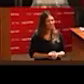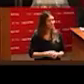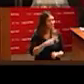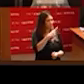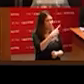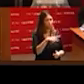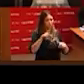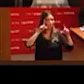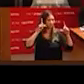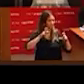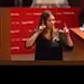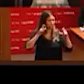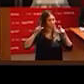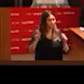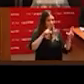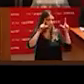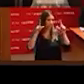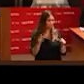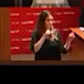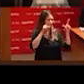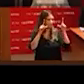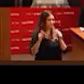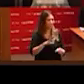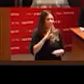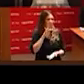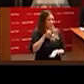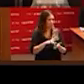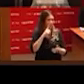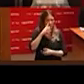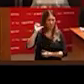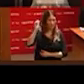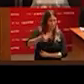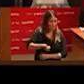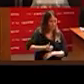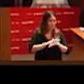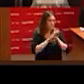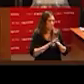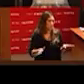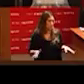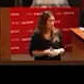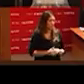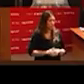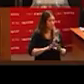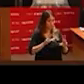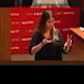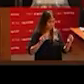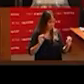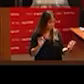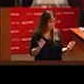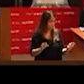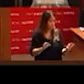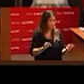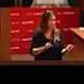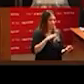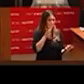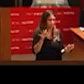repertorio de con experiencias que que hemos desarrollado en estos años pero bueno lo dejamos aquí y damos